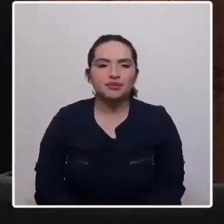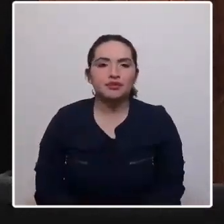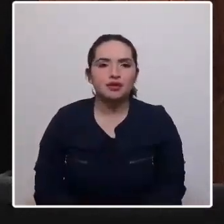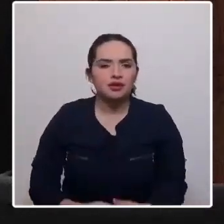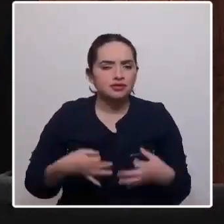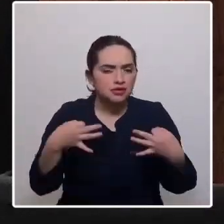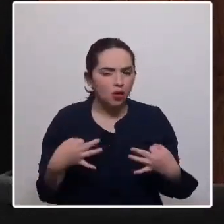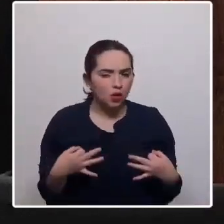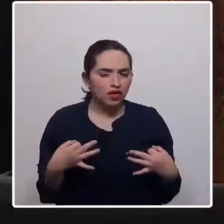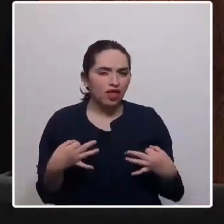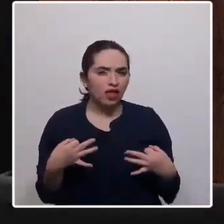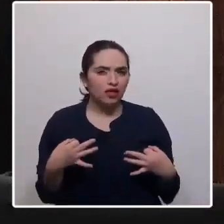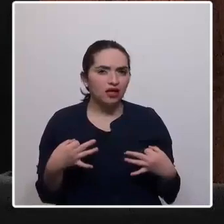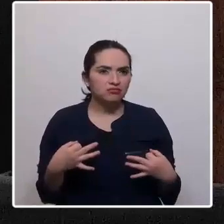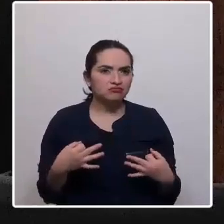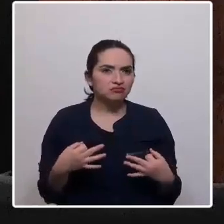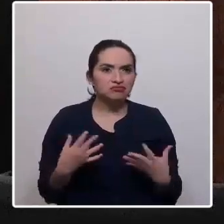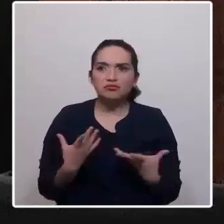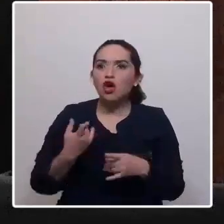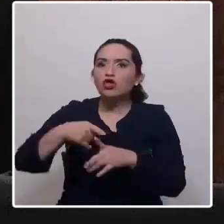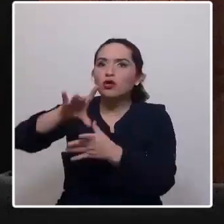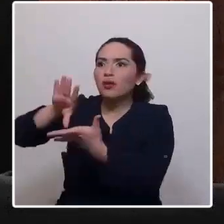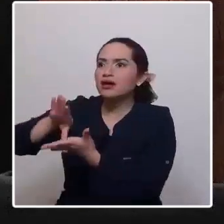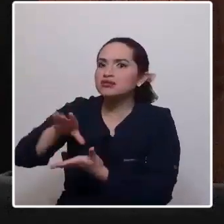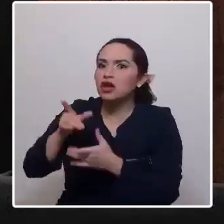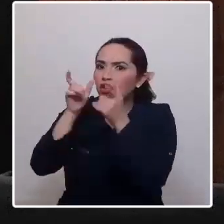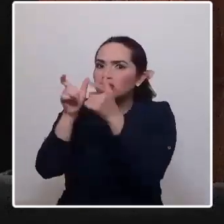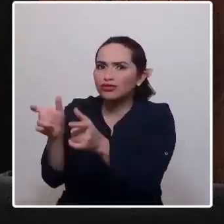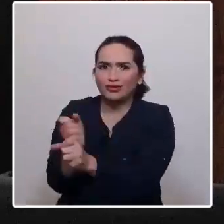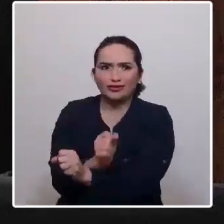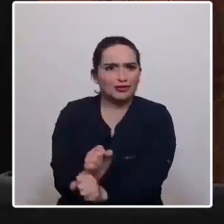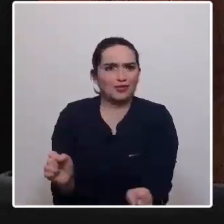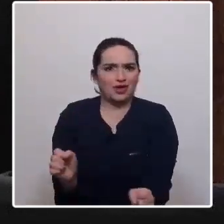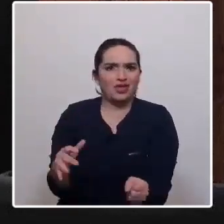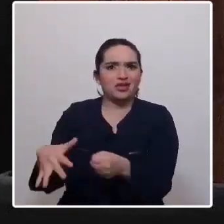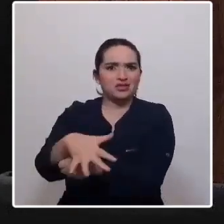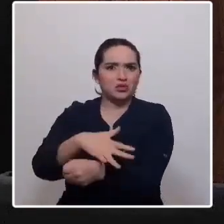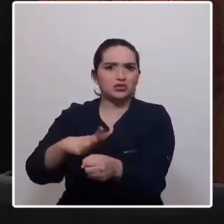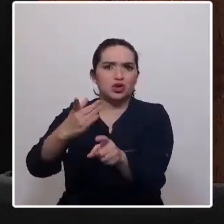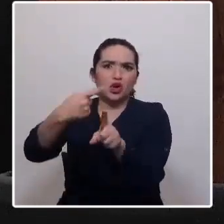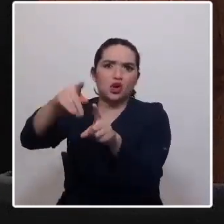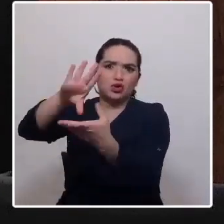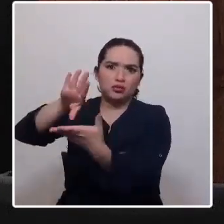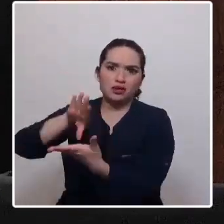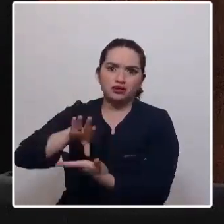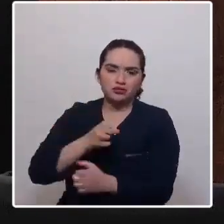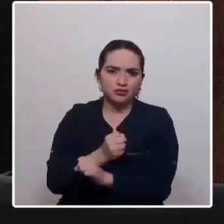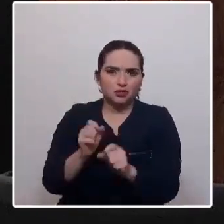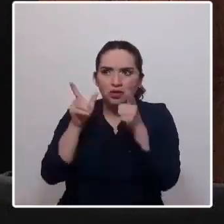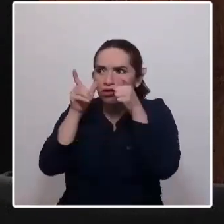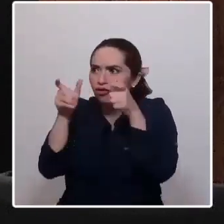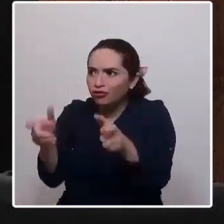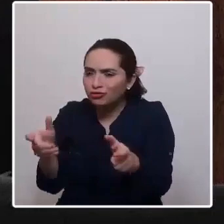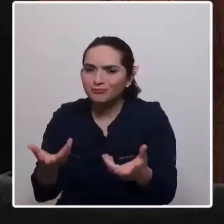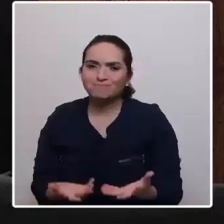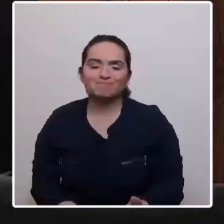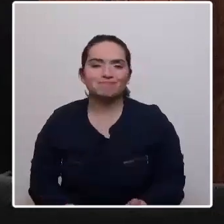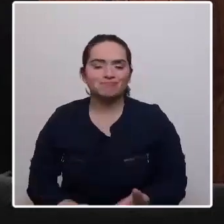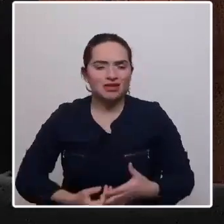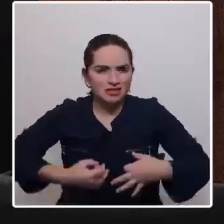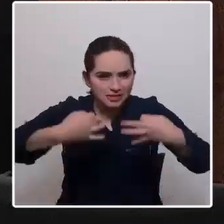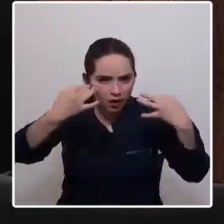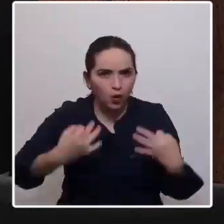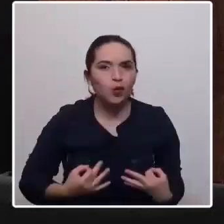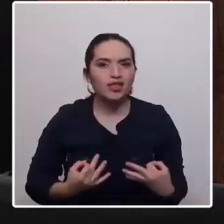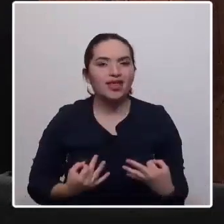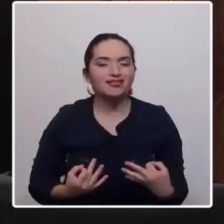dependiendo de algo que no controlamos, como aquello que acontece en el resto del mundo. La verdadera seguridad es la